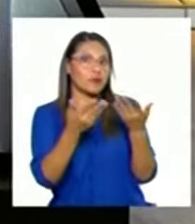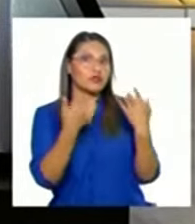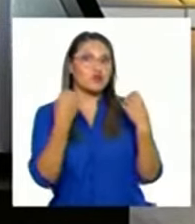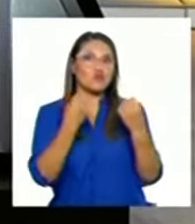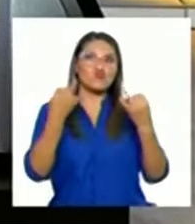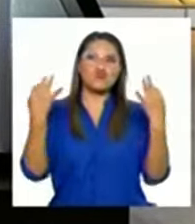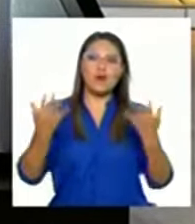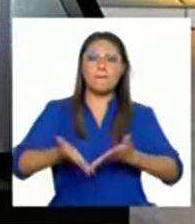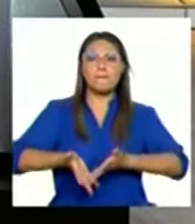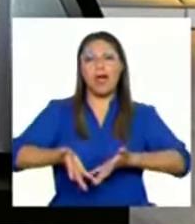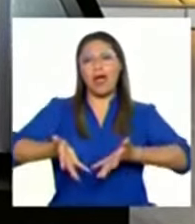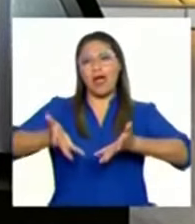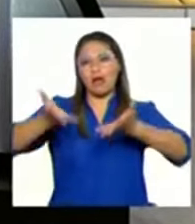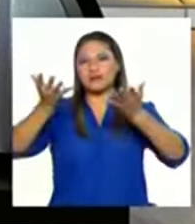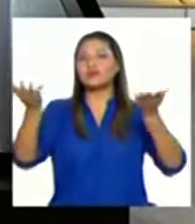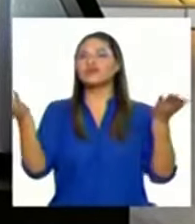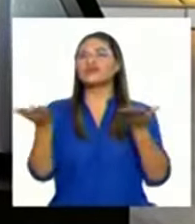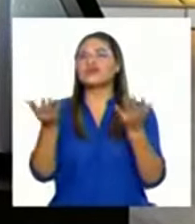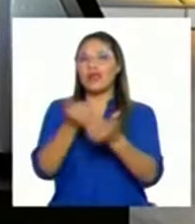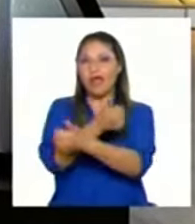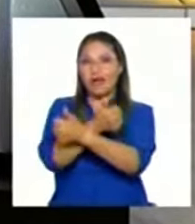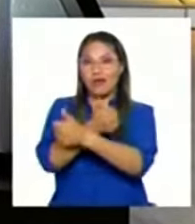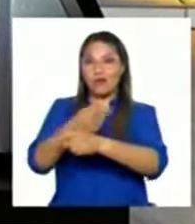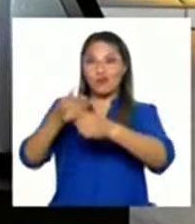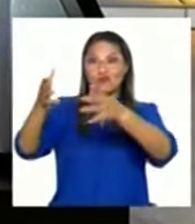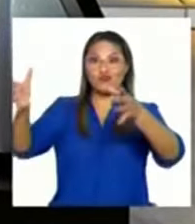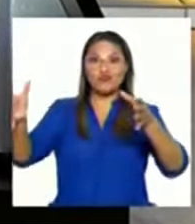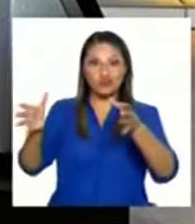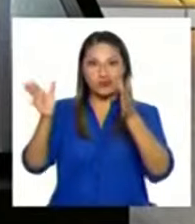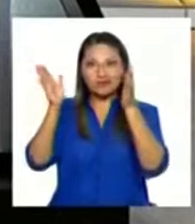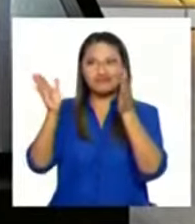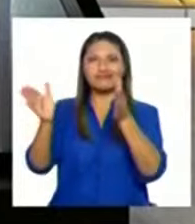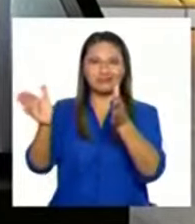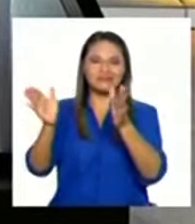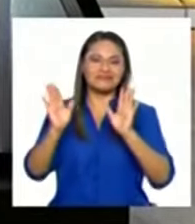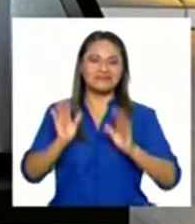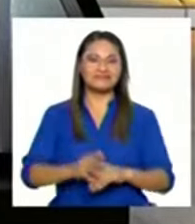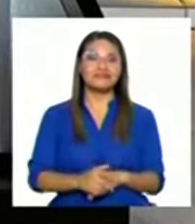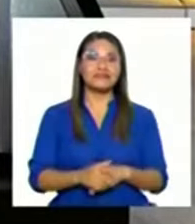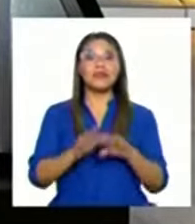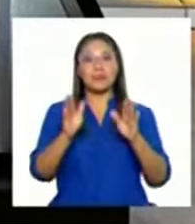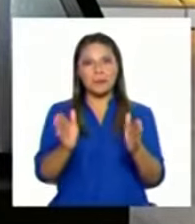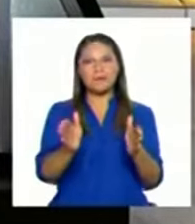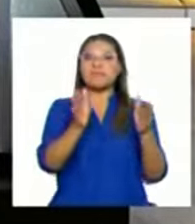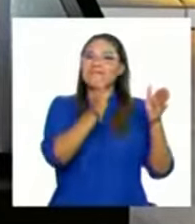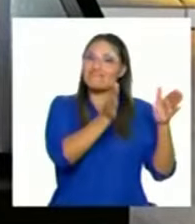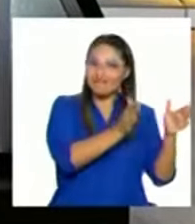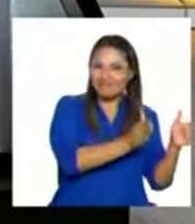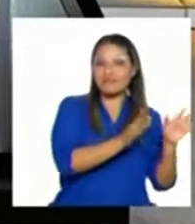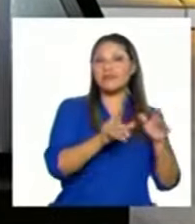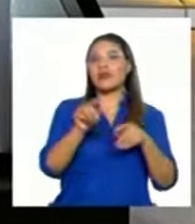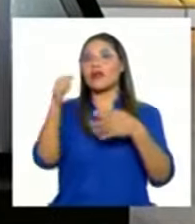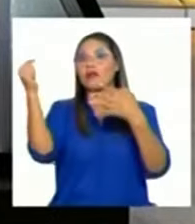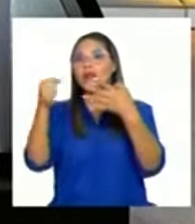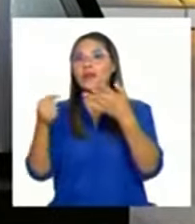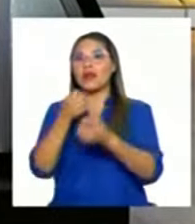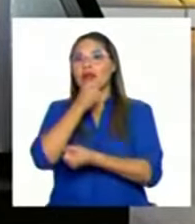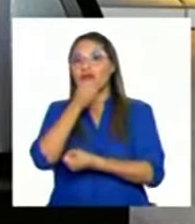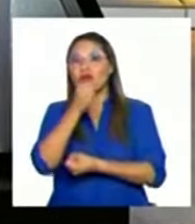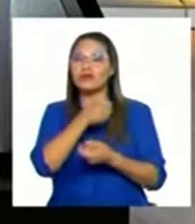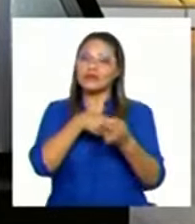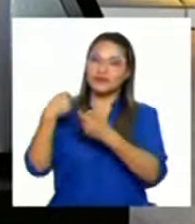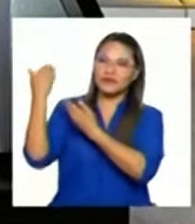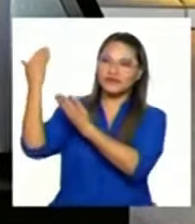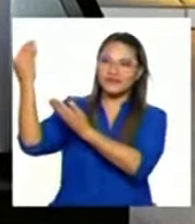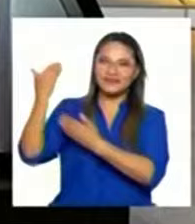fervor religioso, el mayor fervor religioso en nuestro país, Ayacucho? Claro, de manera particular. Al margen de esto, Jenny, la información no se detiene. Así que vamos con